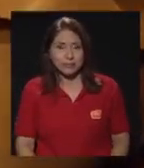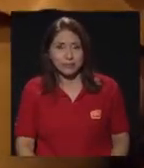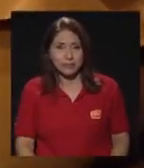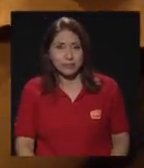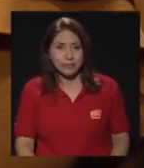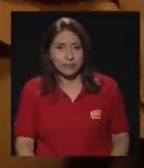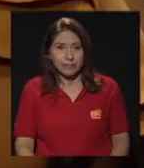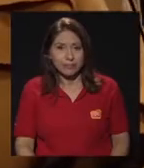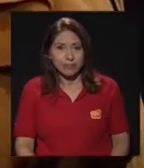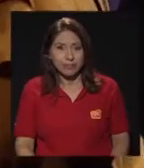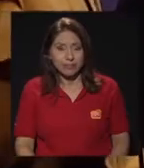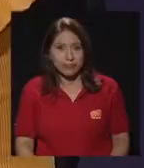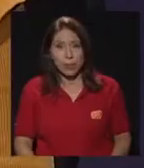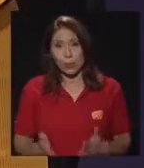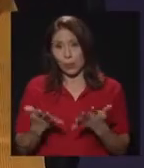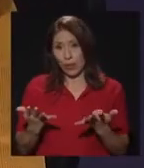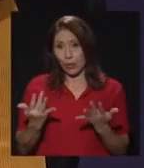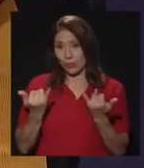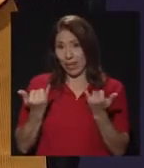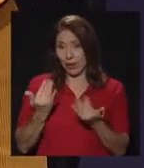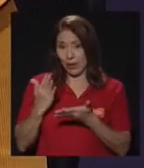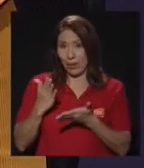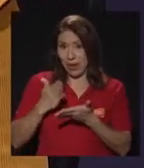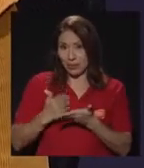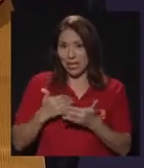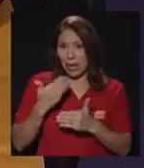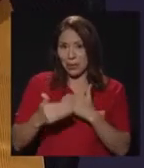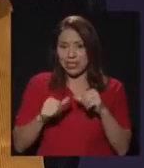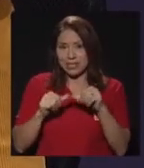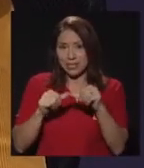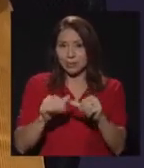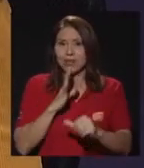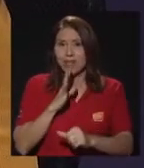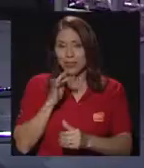Bueno. Vamos a hacer una pausa y ahorita seguimos